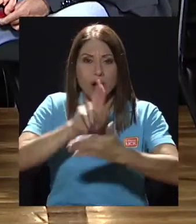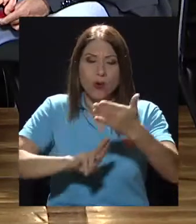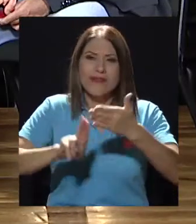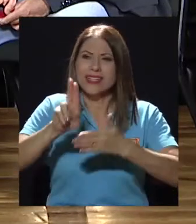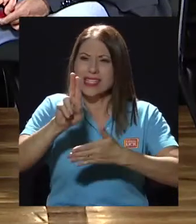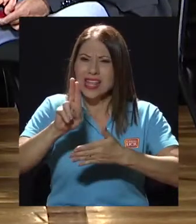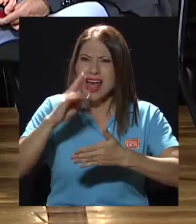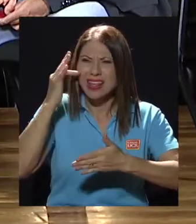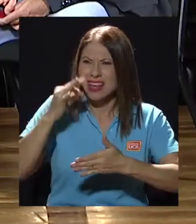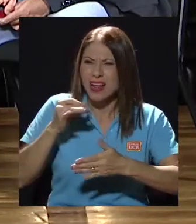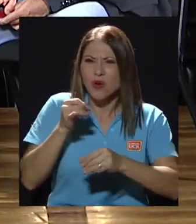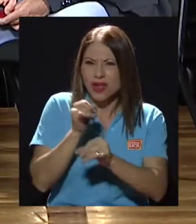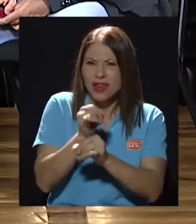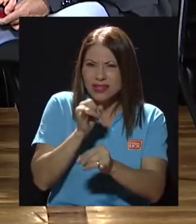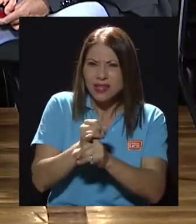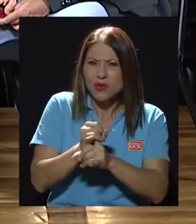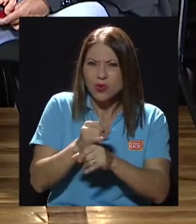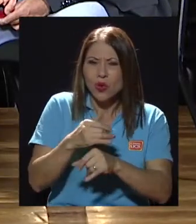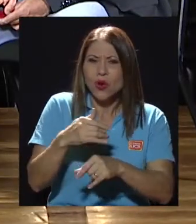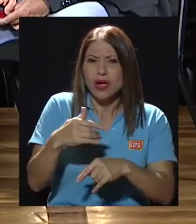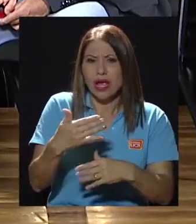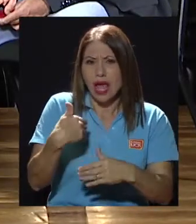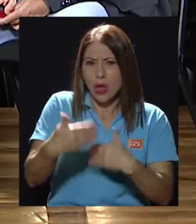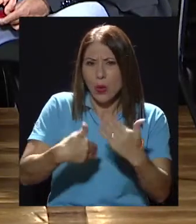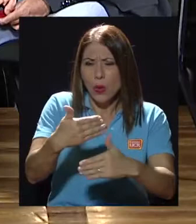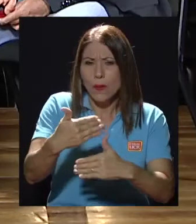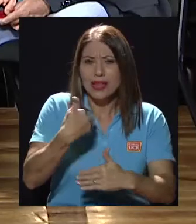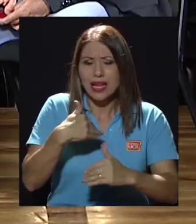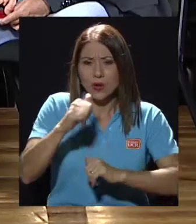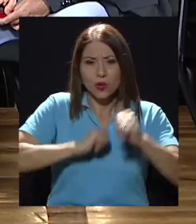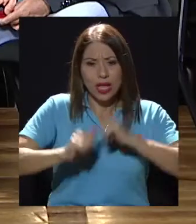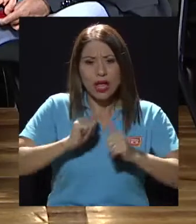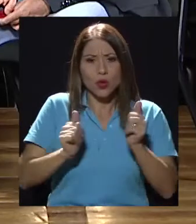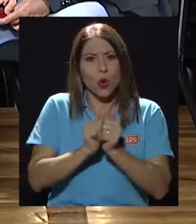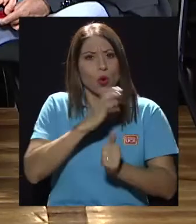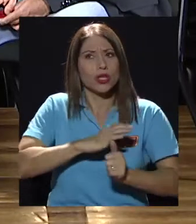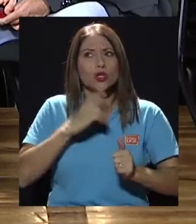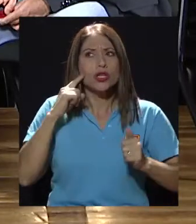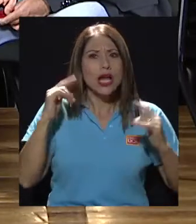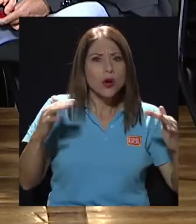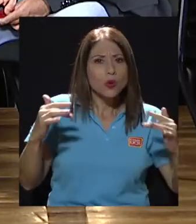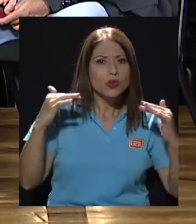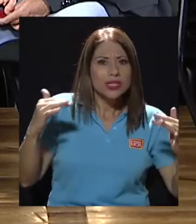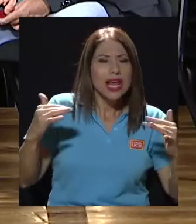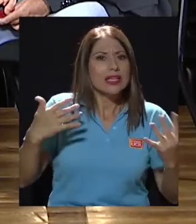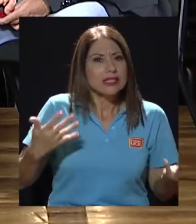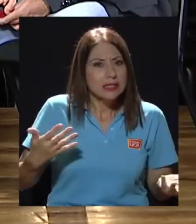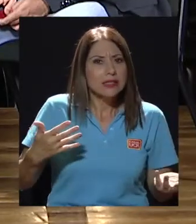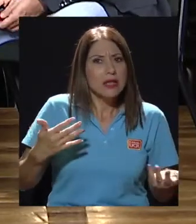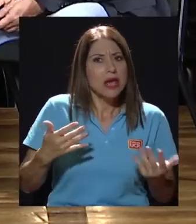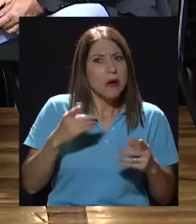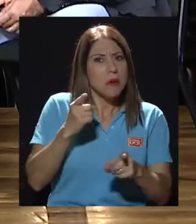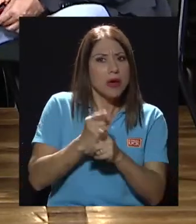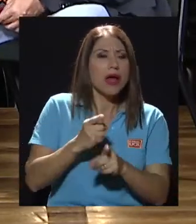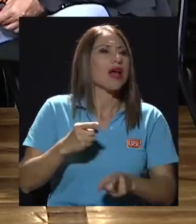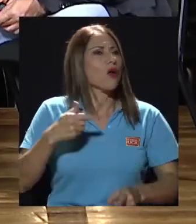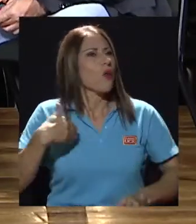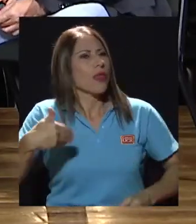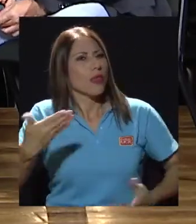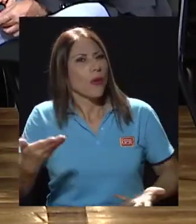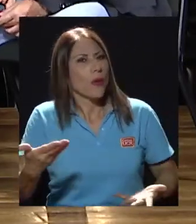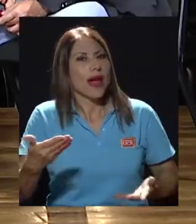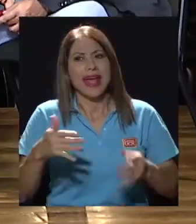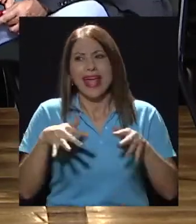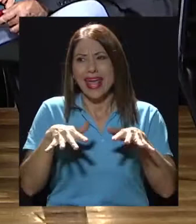del instituto, que van a tener un teatro con condiciones acústicas, sí. Ya diseñado, adecuado para ¿cuándo? Eso. El auditorio creo que estaría,